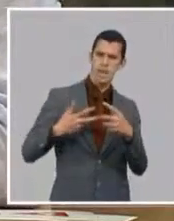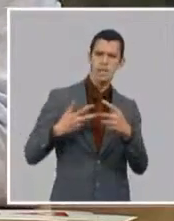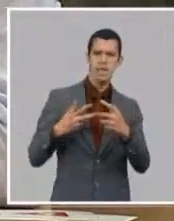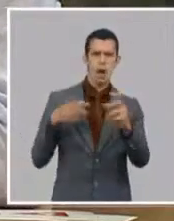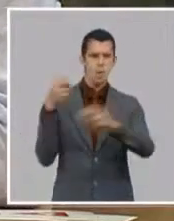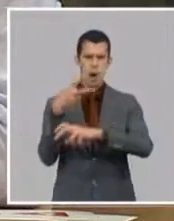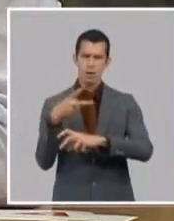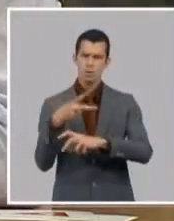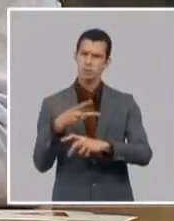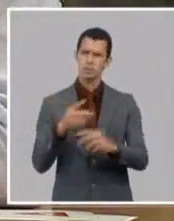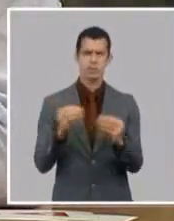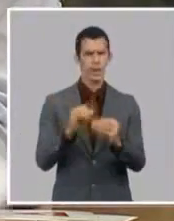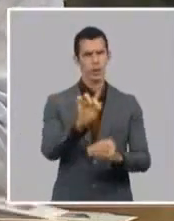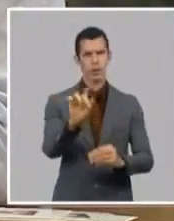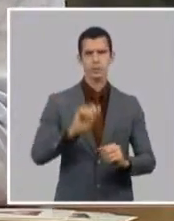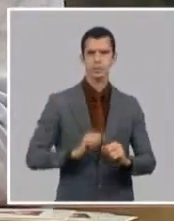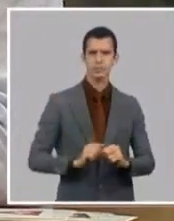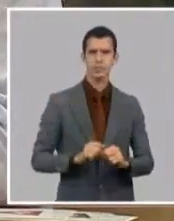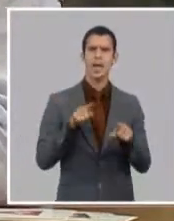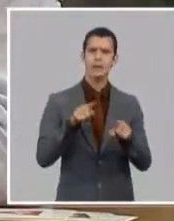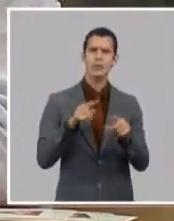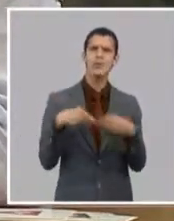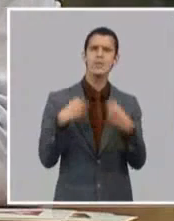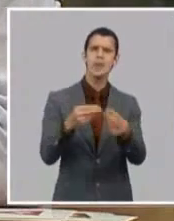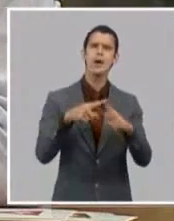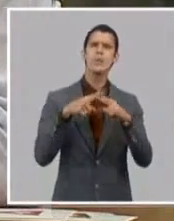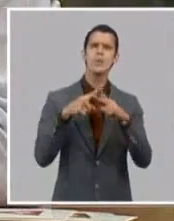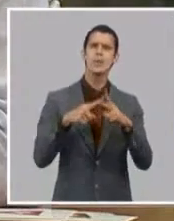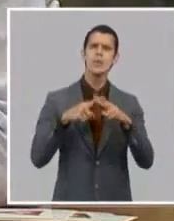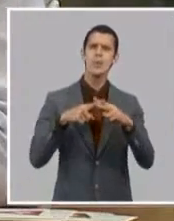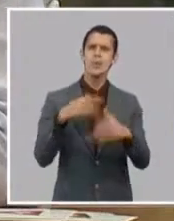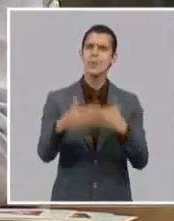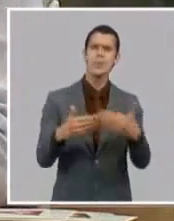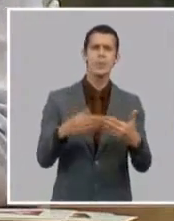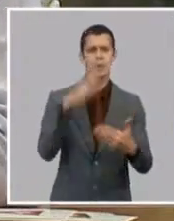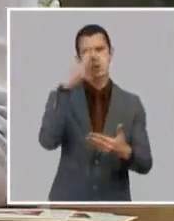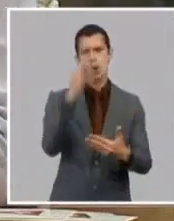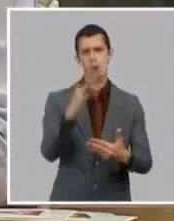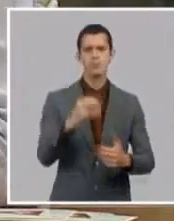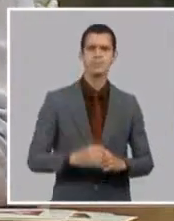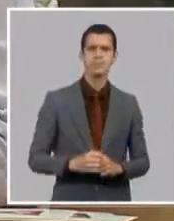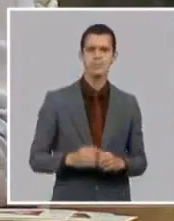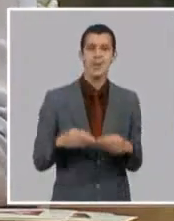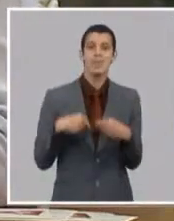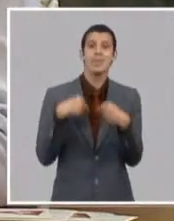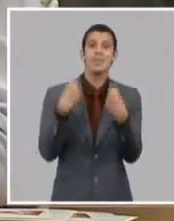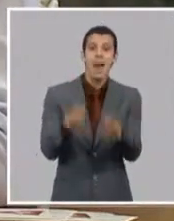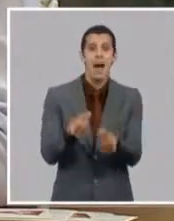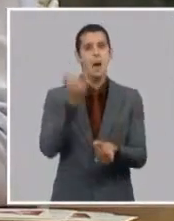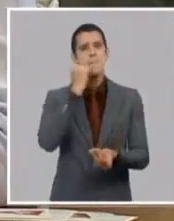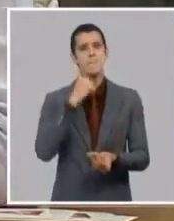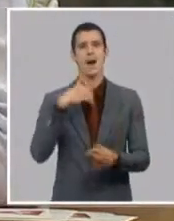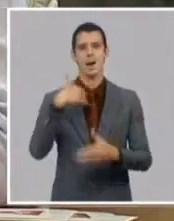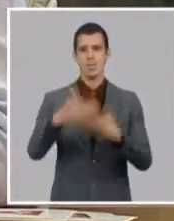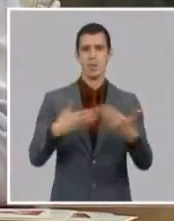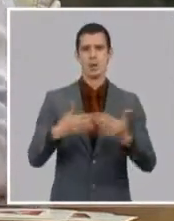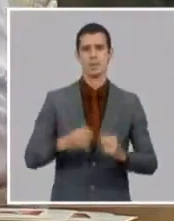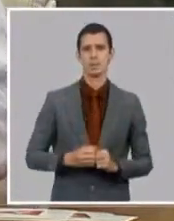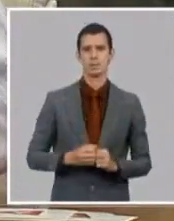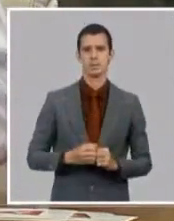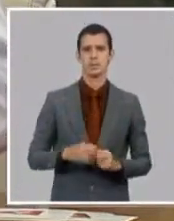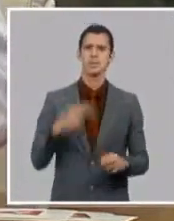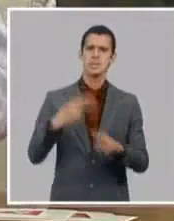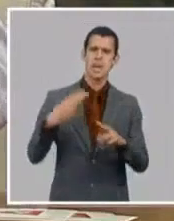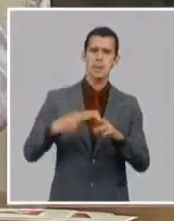sigo insistiendo, no resuelve problemas, sino que acrecenta problemas que entonces de manera oportunista los aprovechan los que no quieren